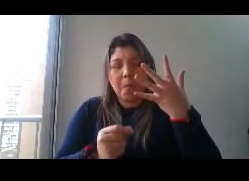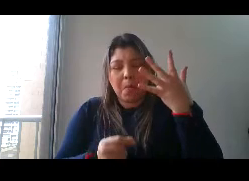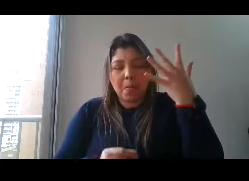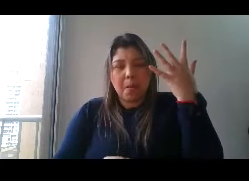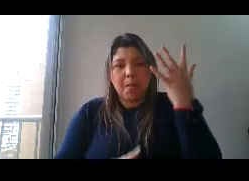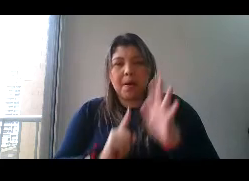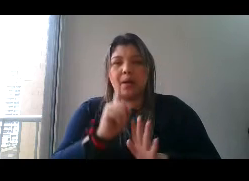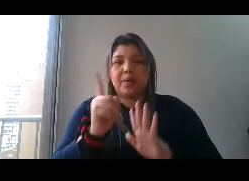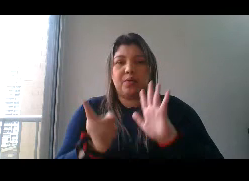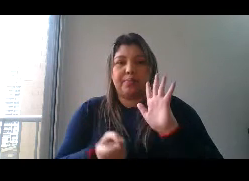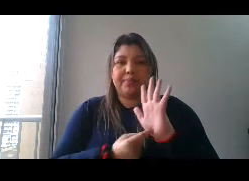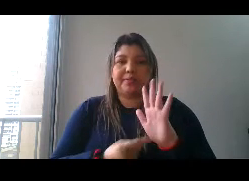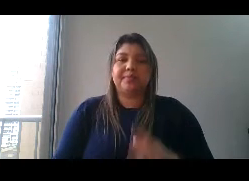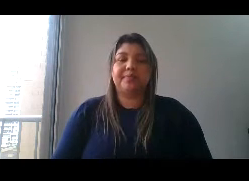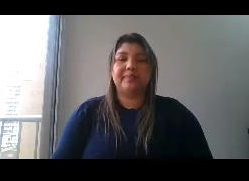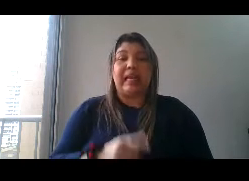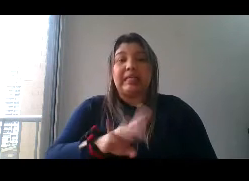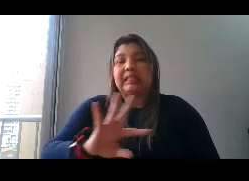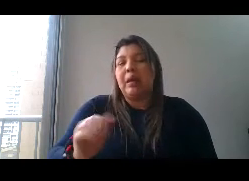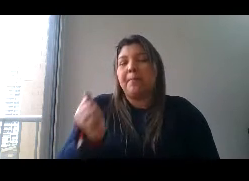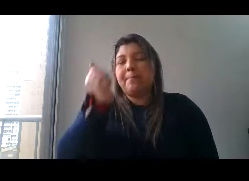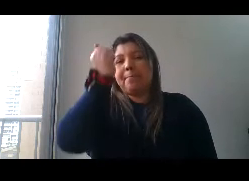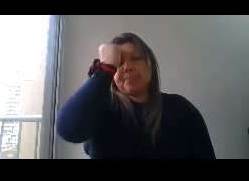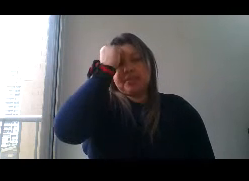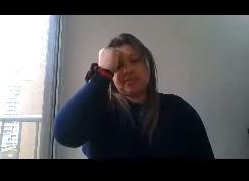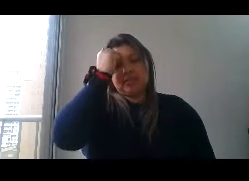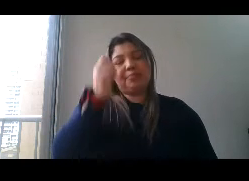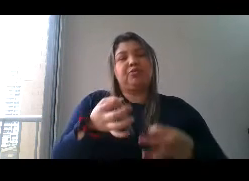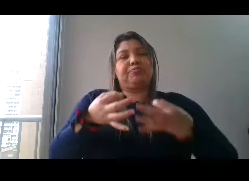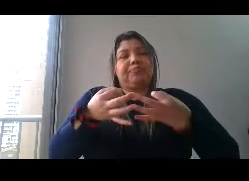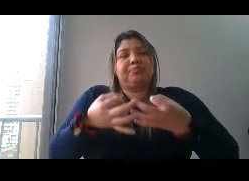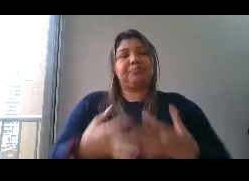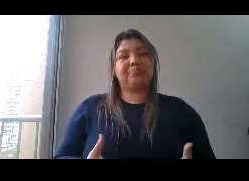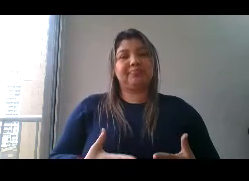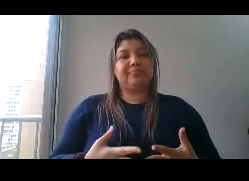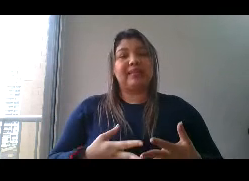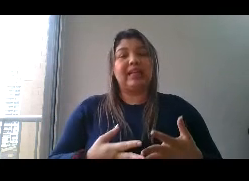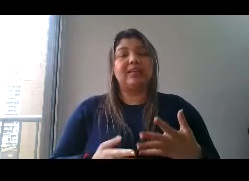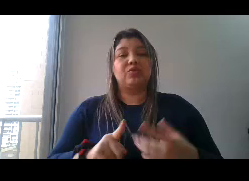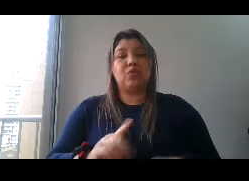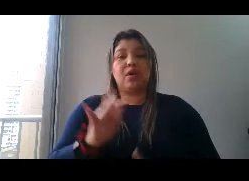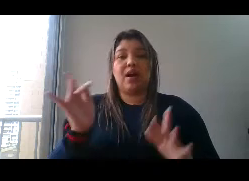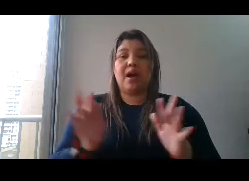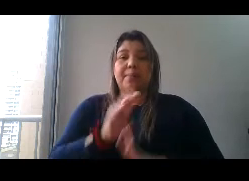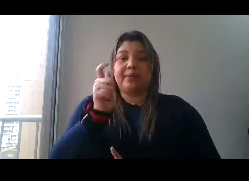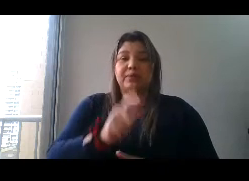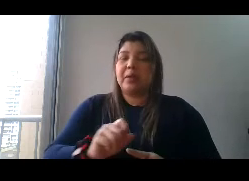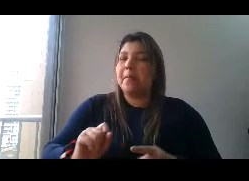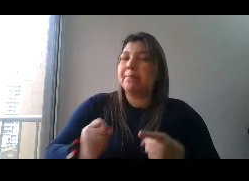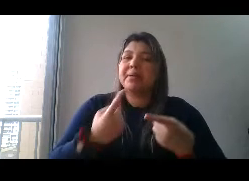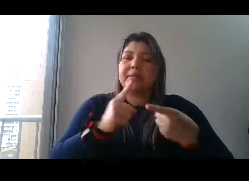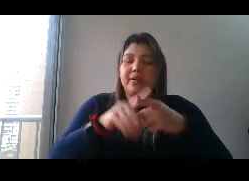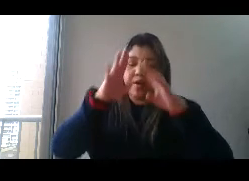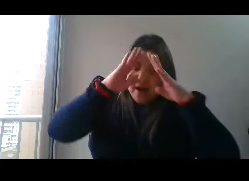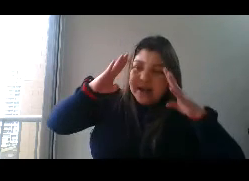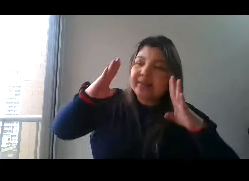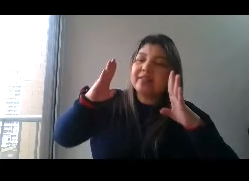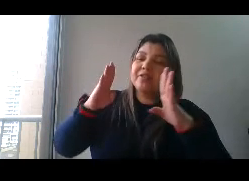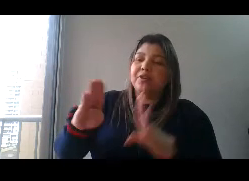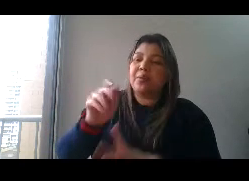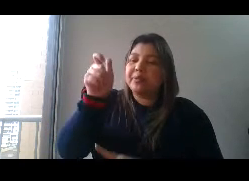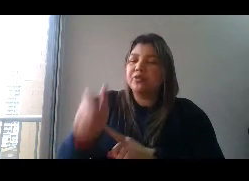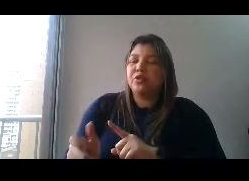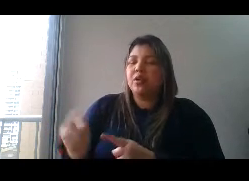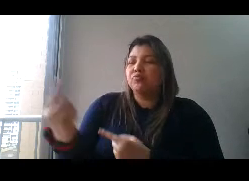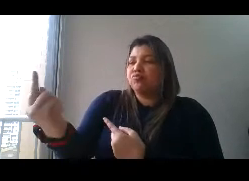este principio de seguridad del paciente y esa política debe estar enfocada primero en la atención al usuario. ¿Cuál es el usuario de